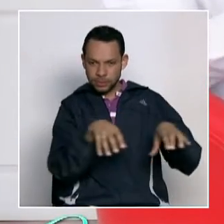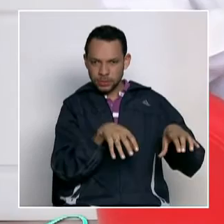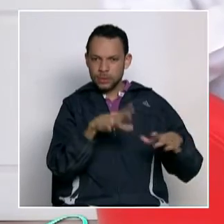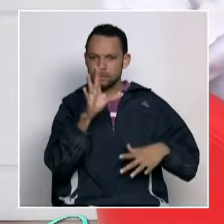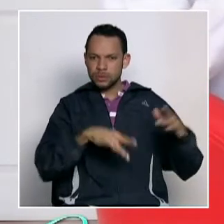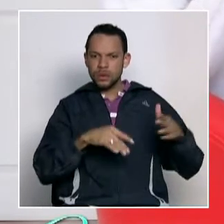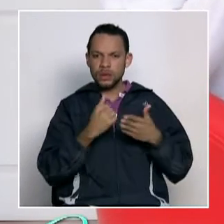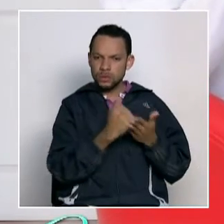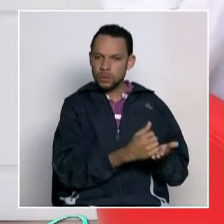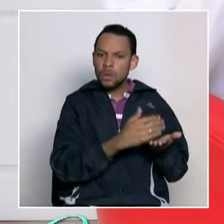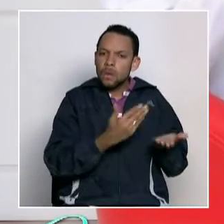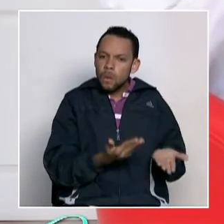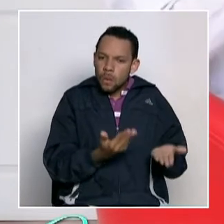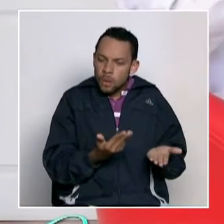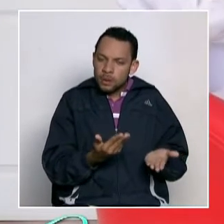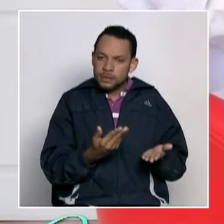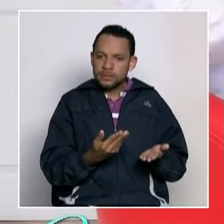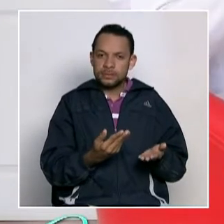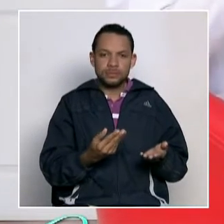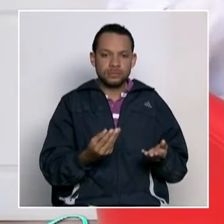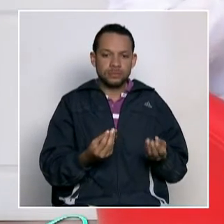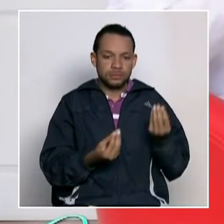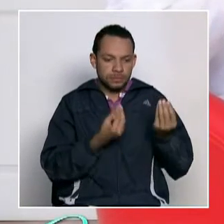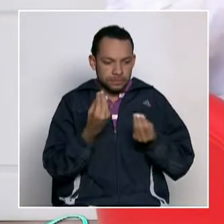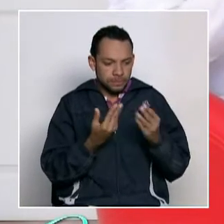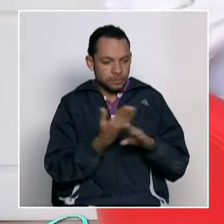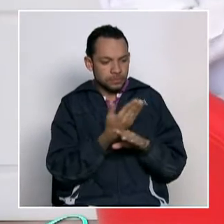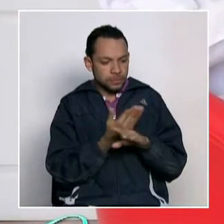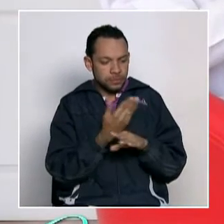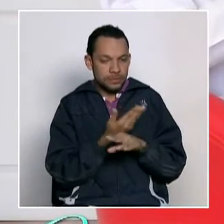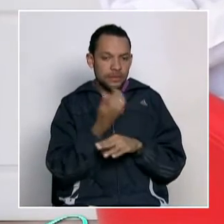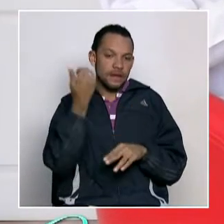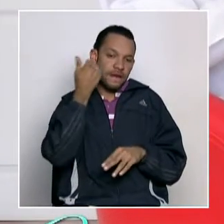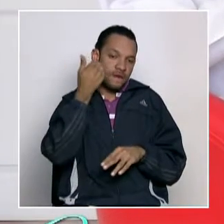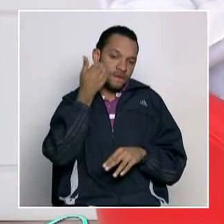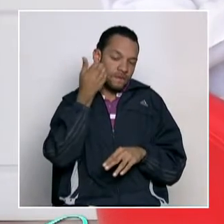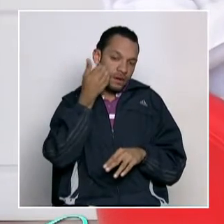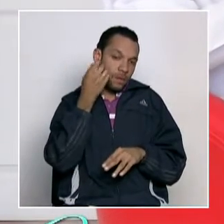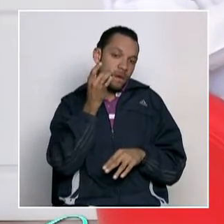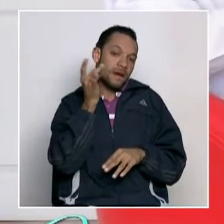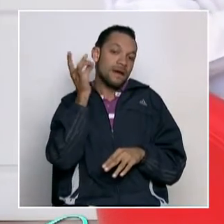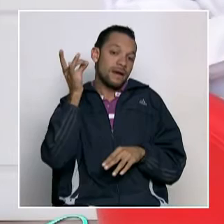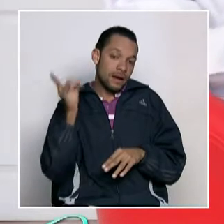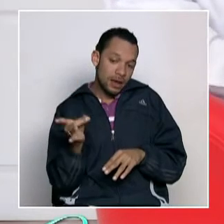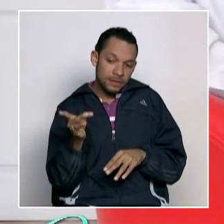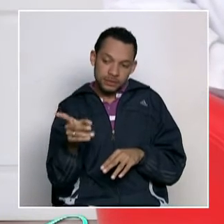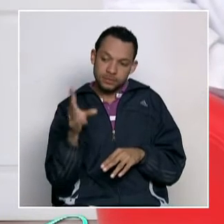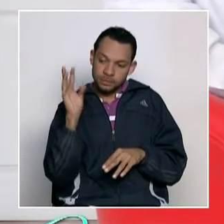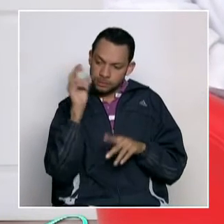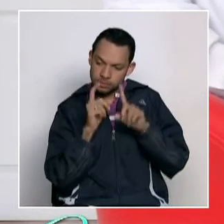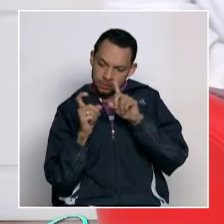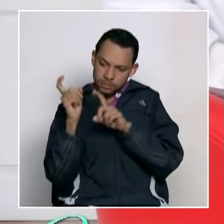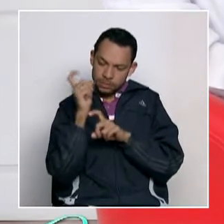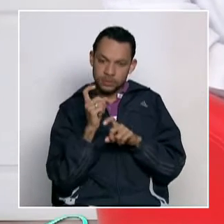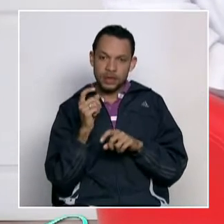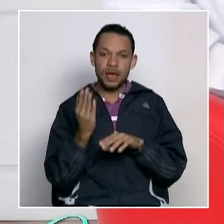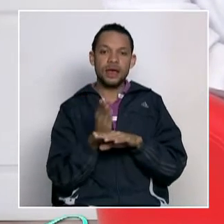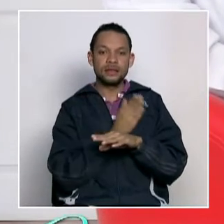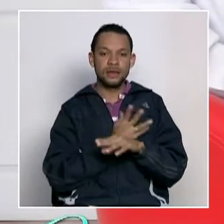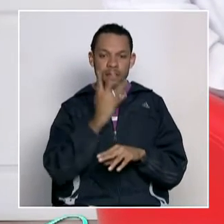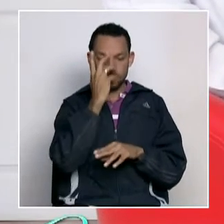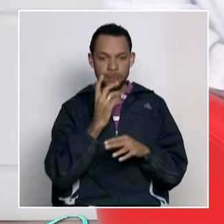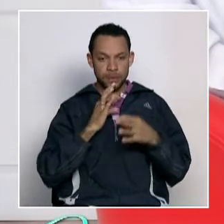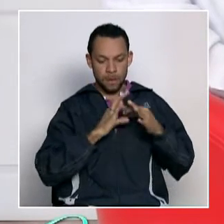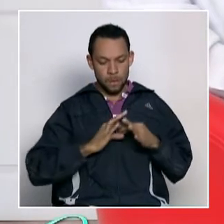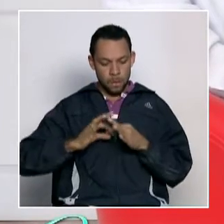No, así como se da en este caso, son muchas enfermedades las que se originan por un proceso de esto. Y esto demuestra que hay un método diagnóstico, que así como